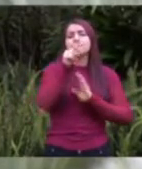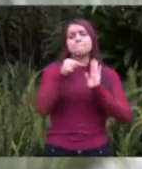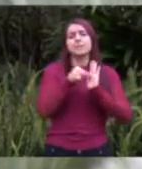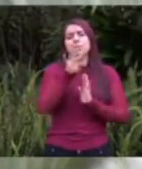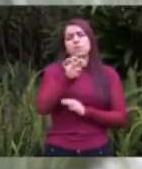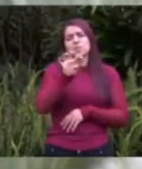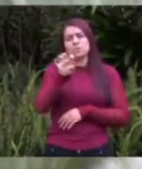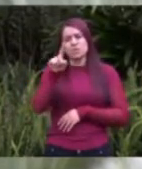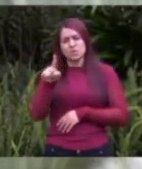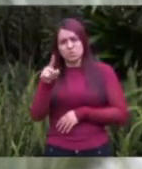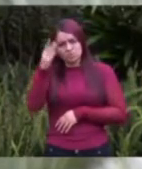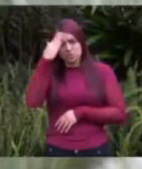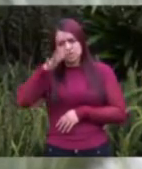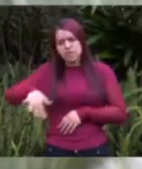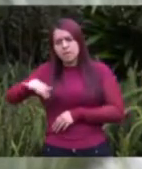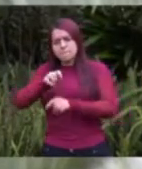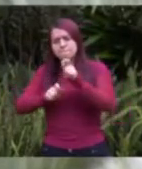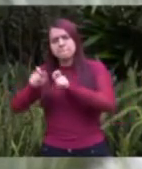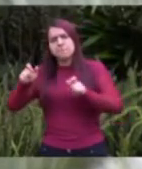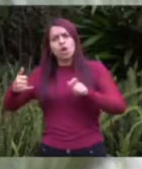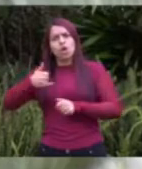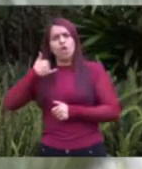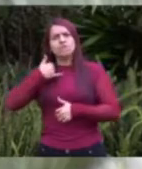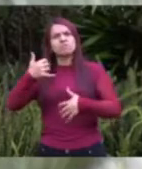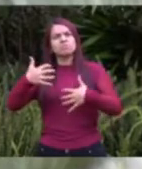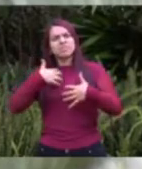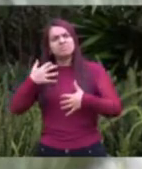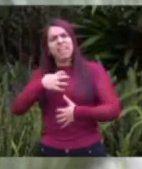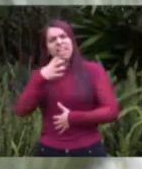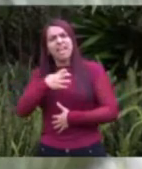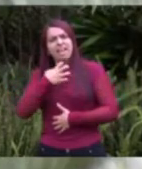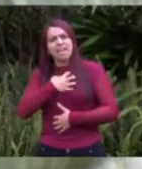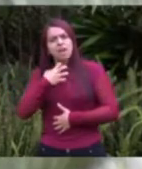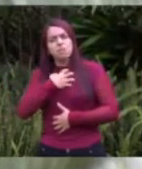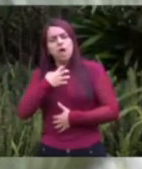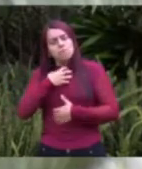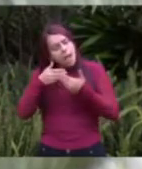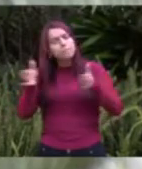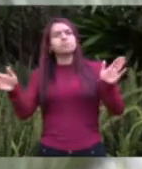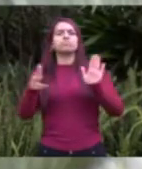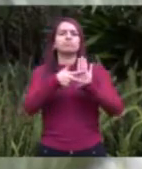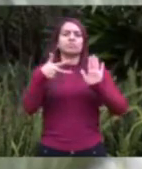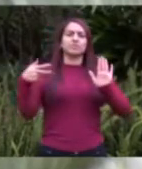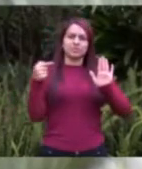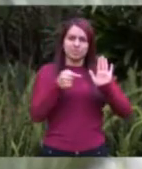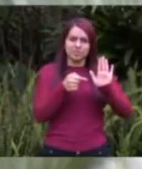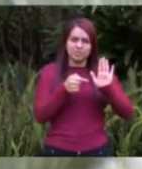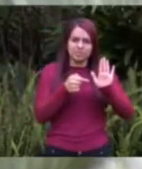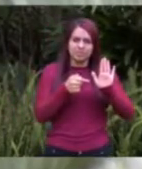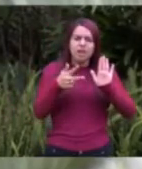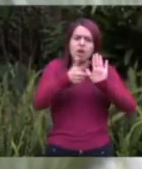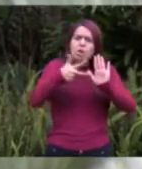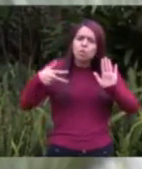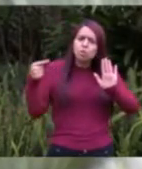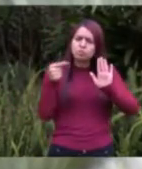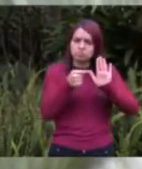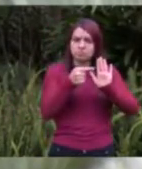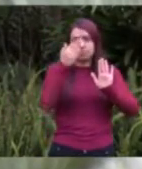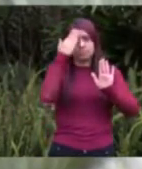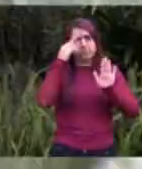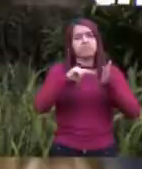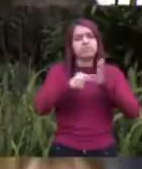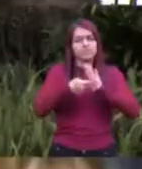frente a los reclamos de una ciudadanía joven, le abrió el camino a la constituyente. Esa constitución hoy es la que